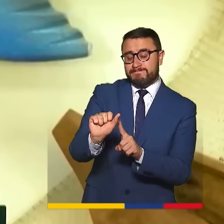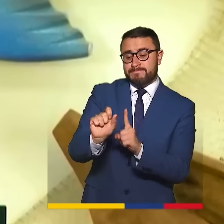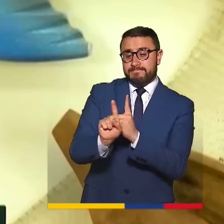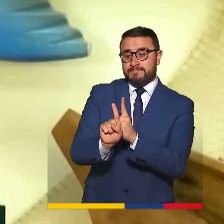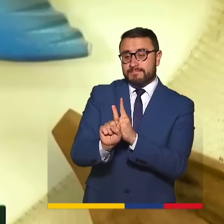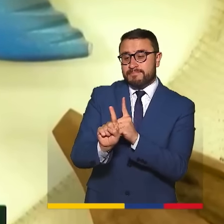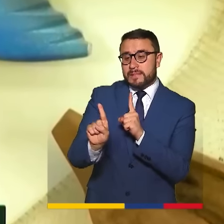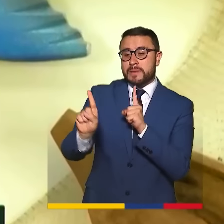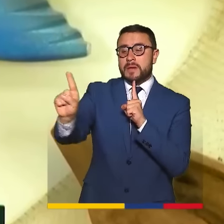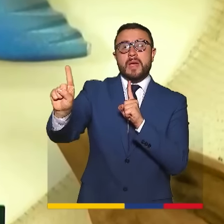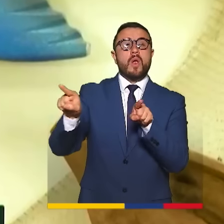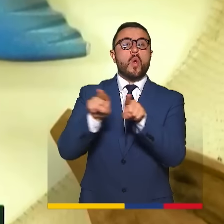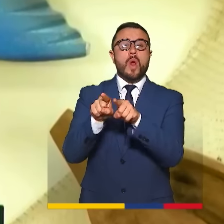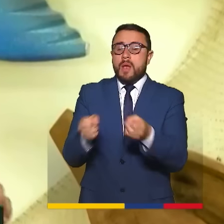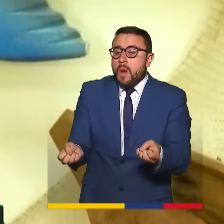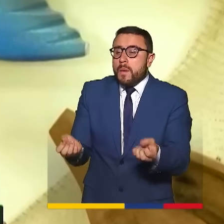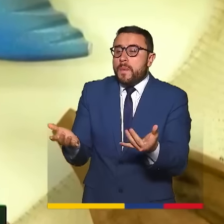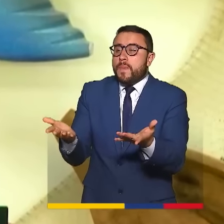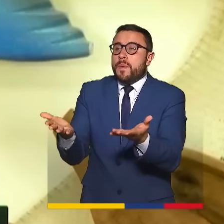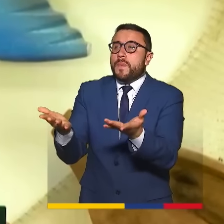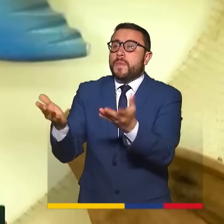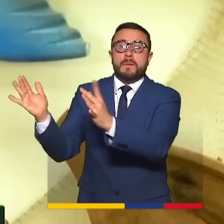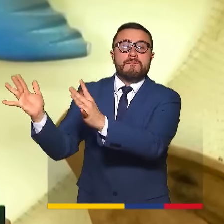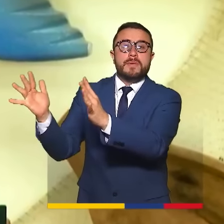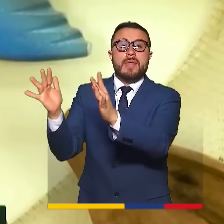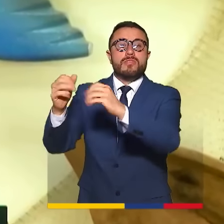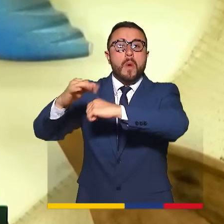buen viento y buena mar.